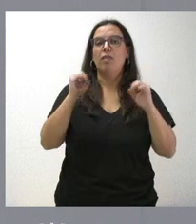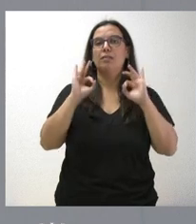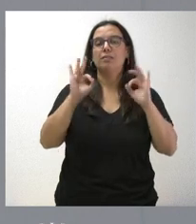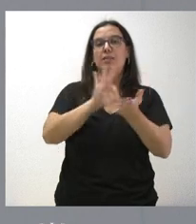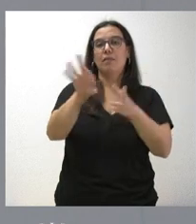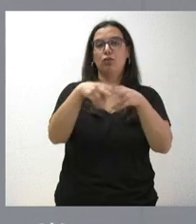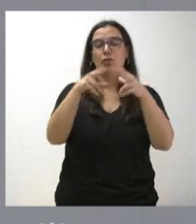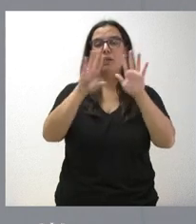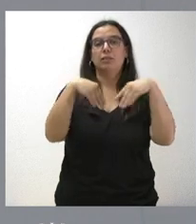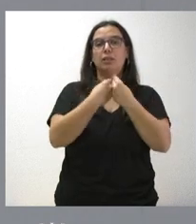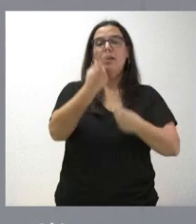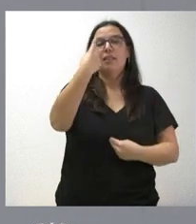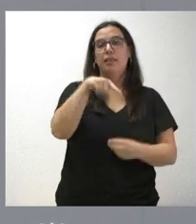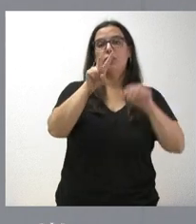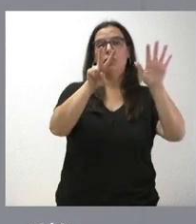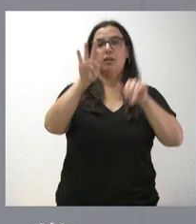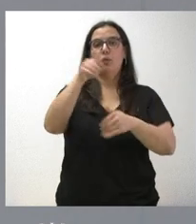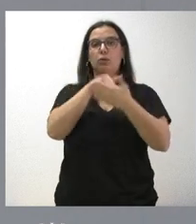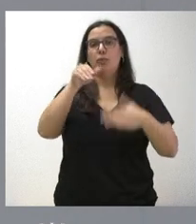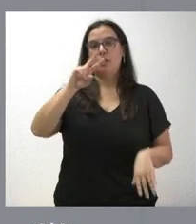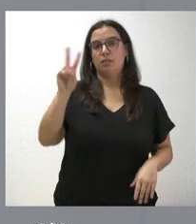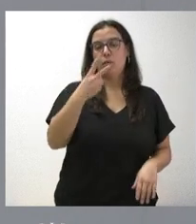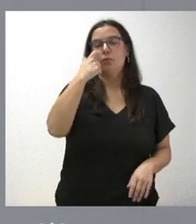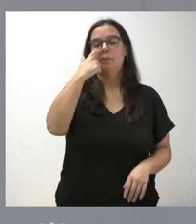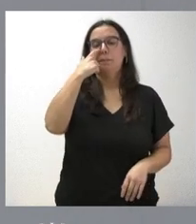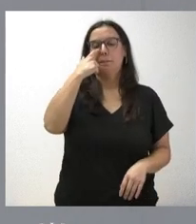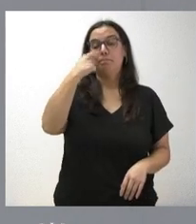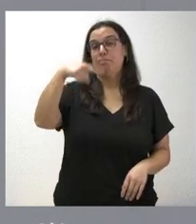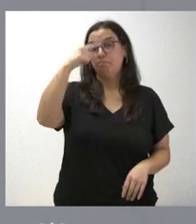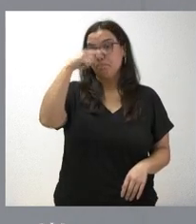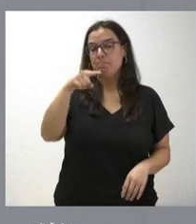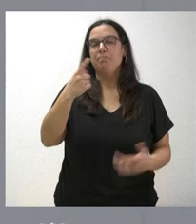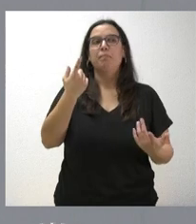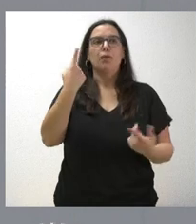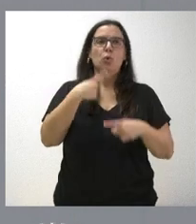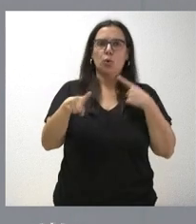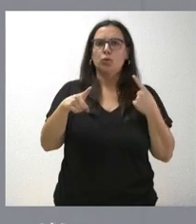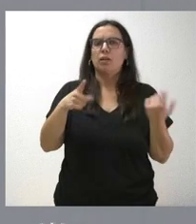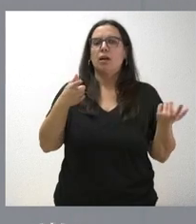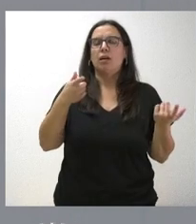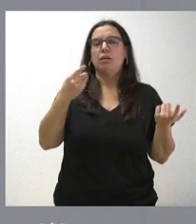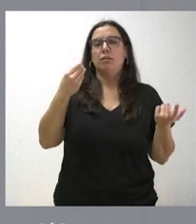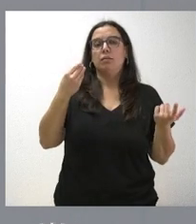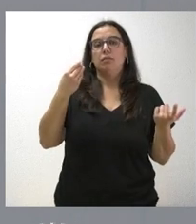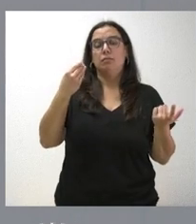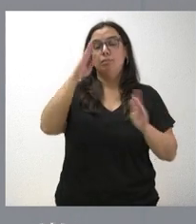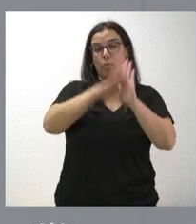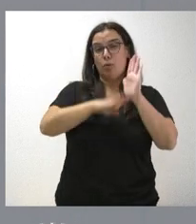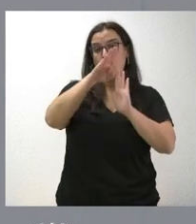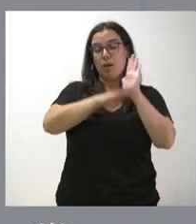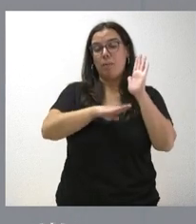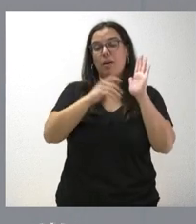son 174 millones de euros ustedes saben que unas de las cosas que más se valora por los programas